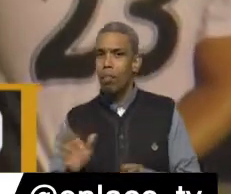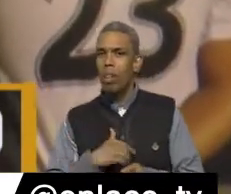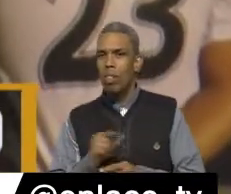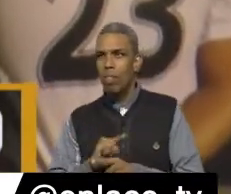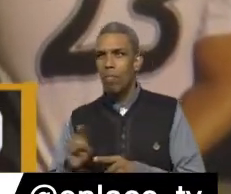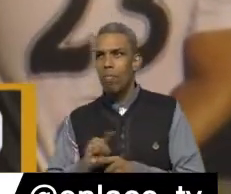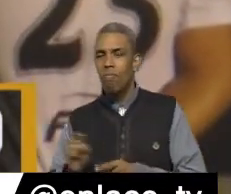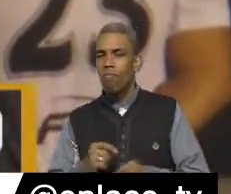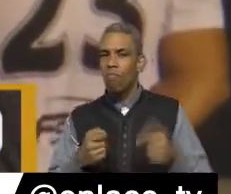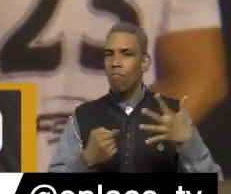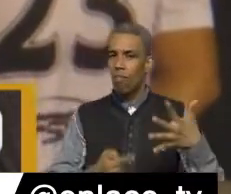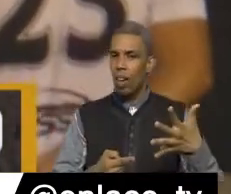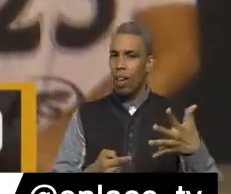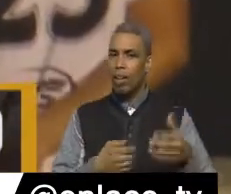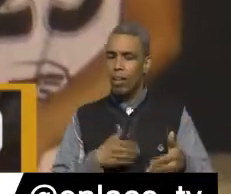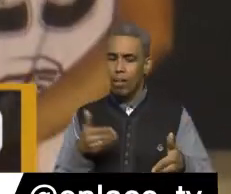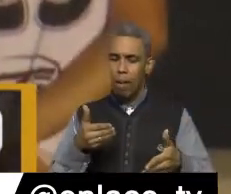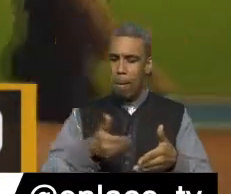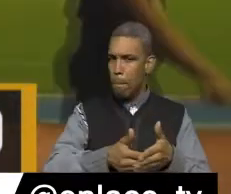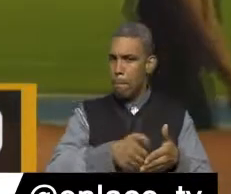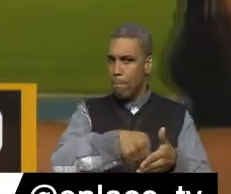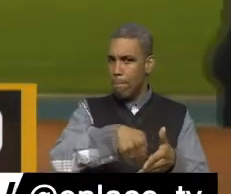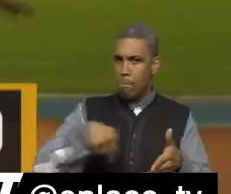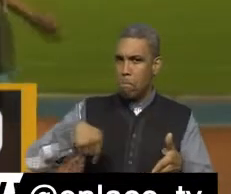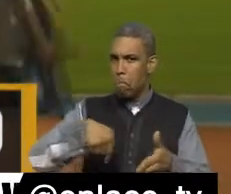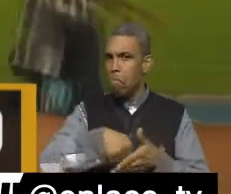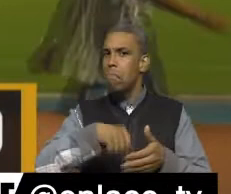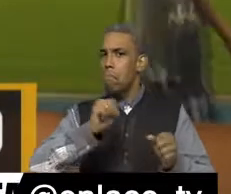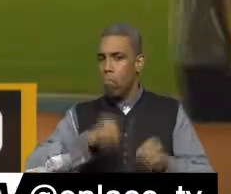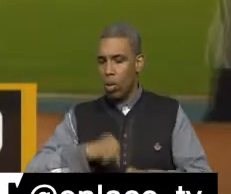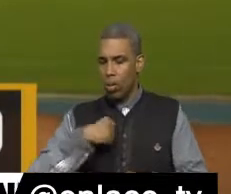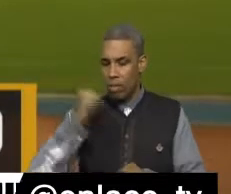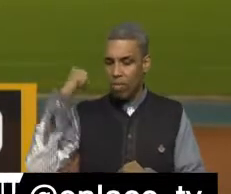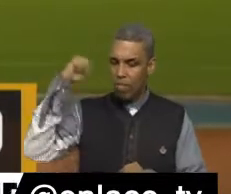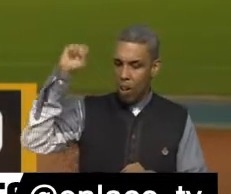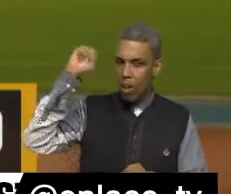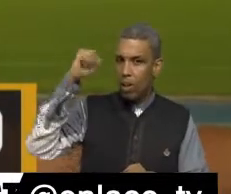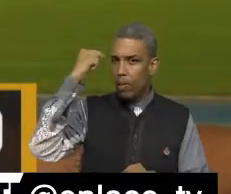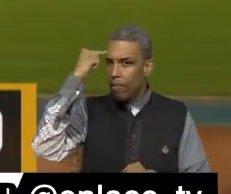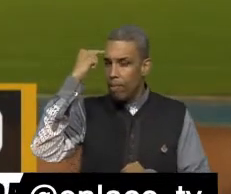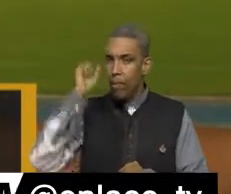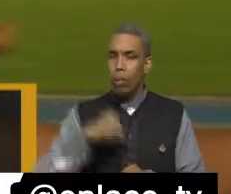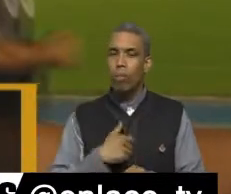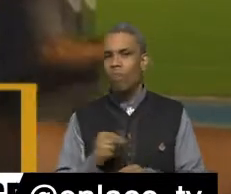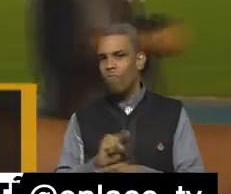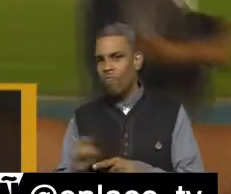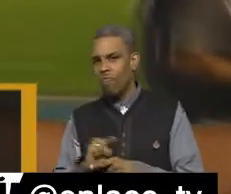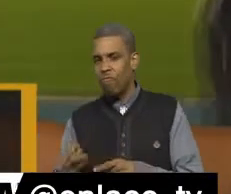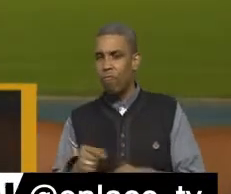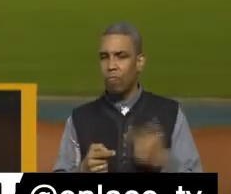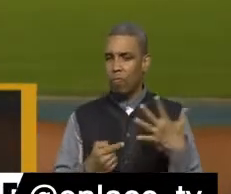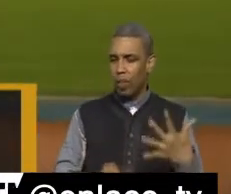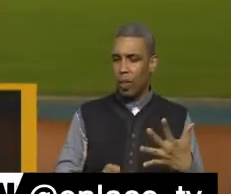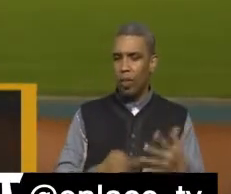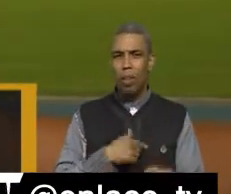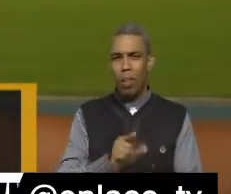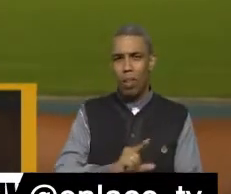de la presente Liga Águila. Bueno, hoy es muy apresurado hablar de eso. Estamos a 6 fechas del final del